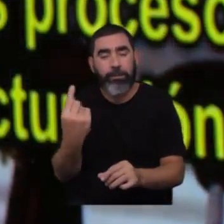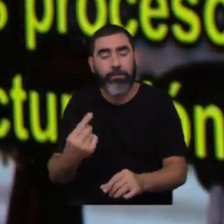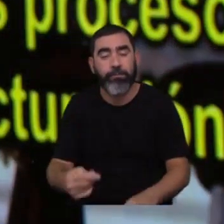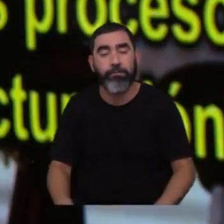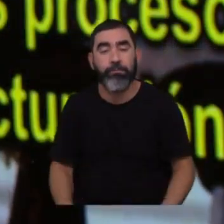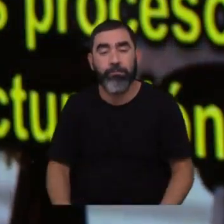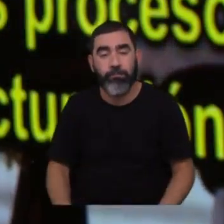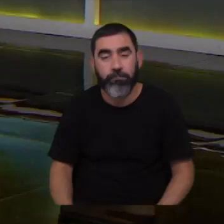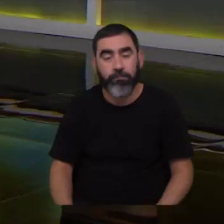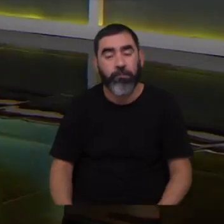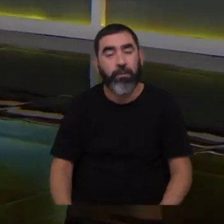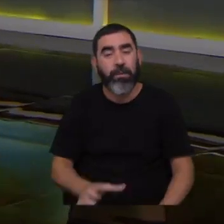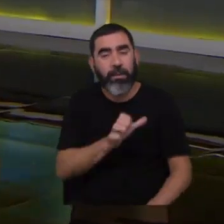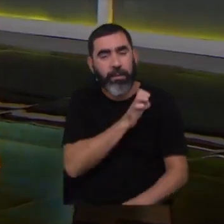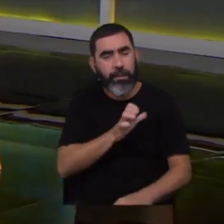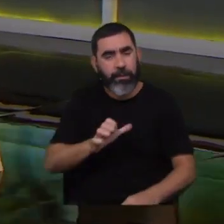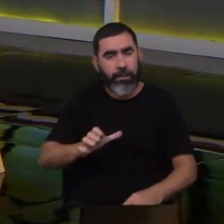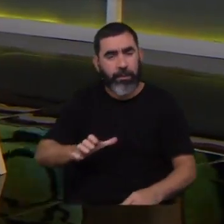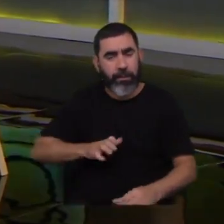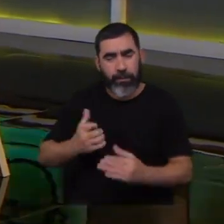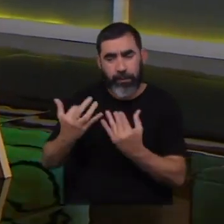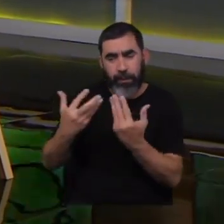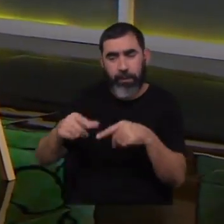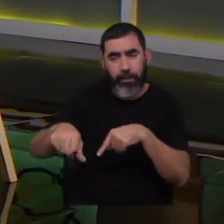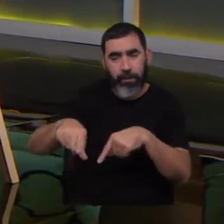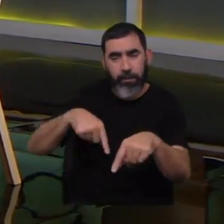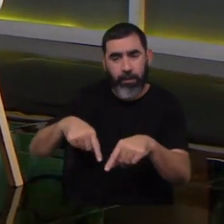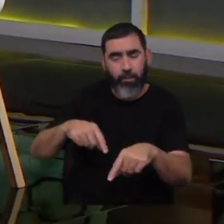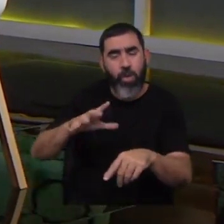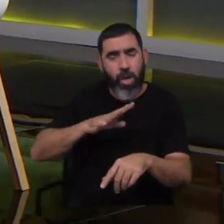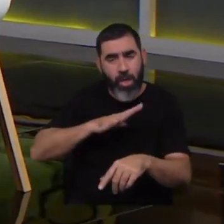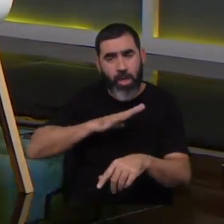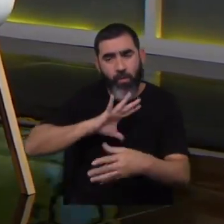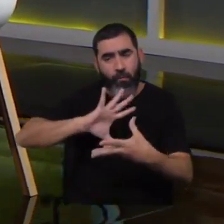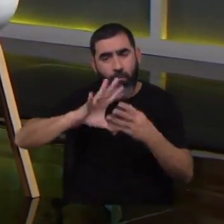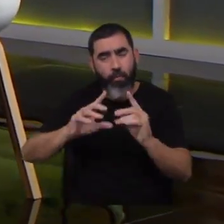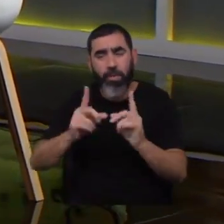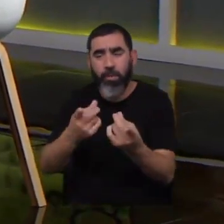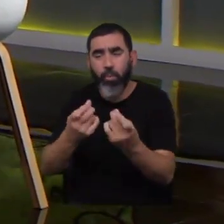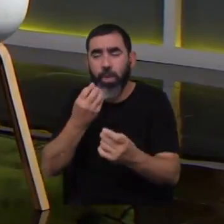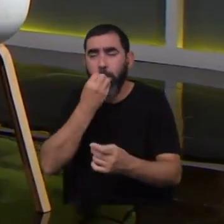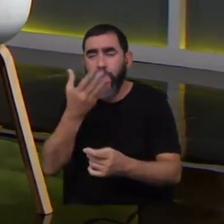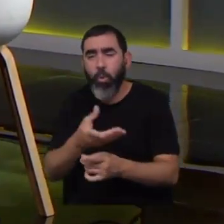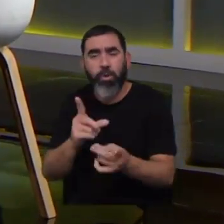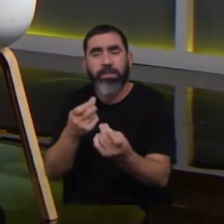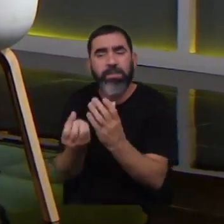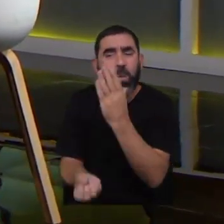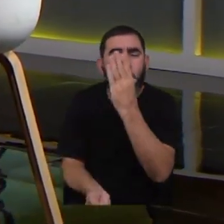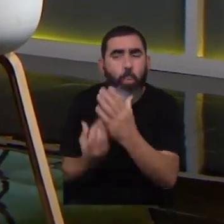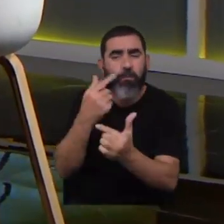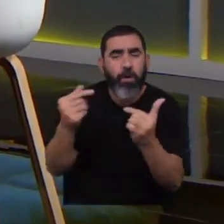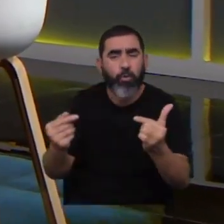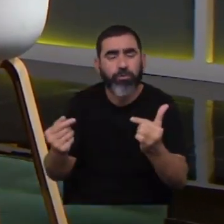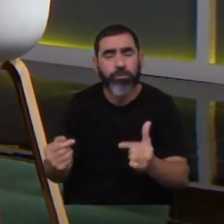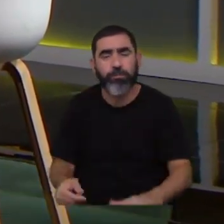queda, ¿el Estado como articulador tiene herramientas que debería usar mejor o tiene que generar nuevas herramientas para contribuir